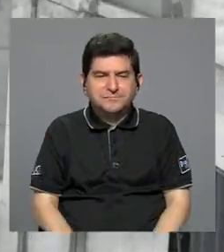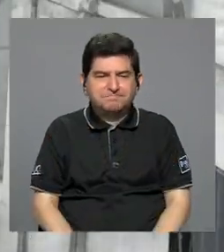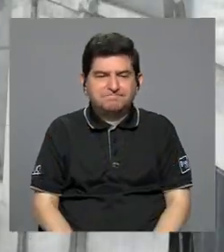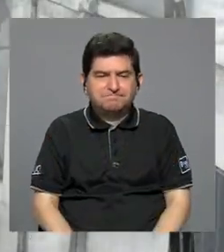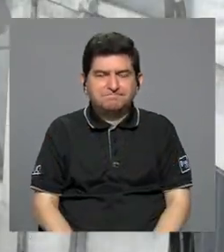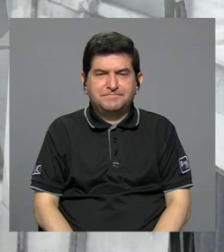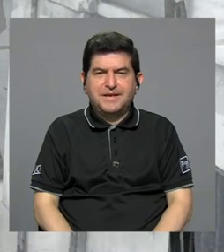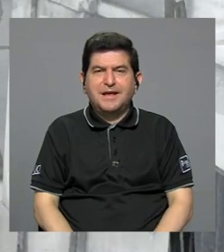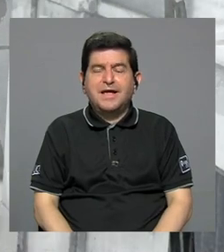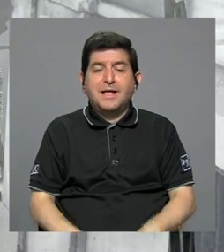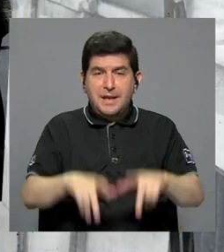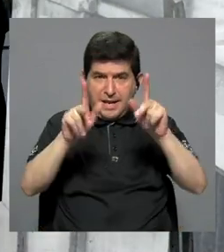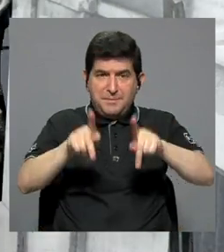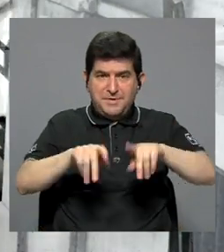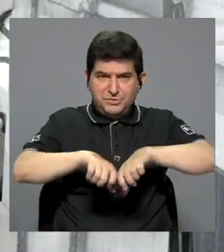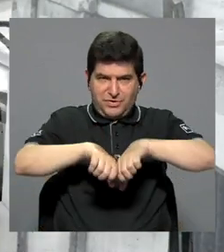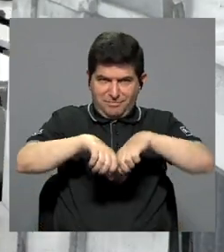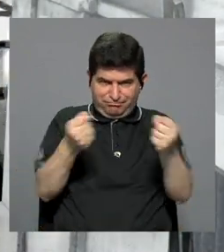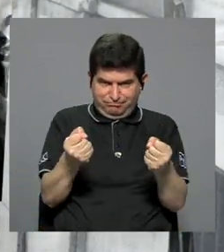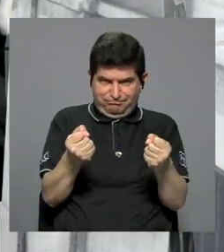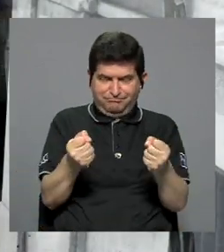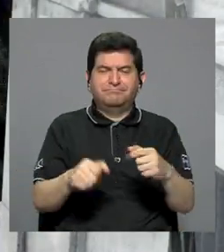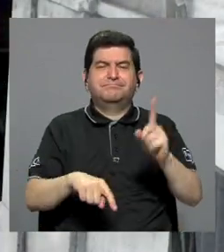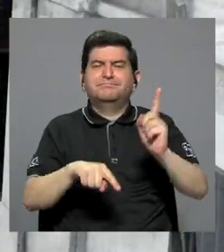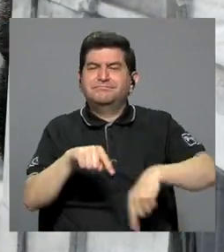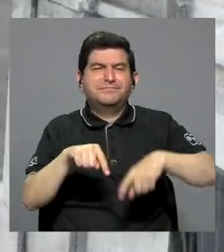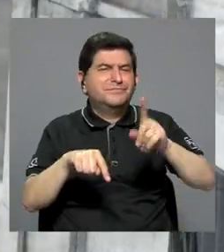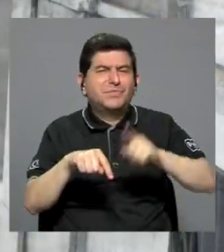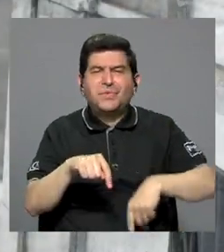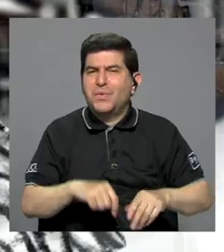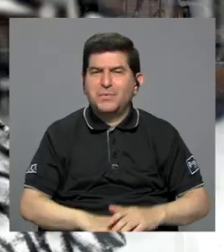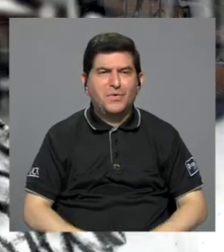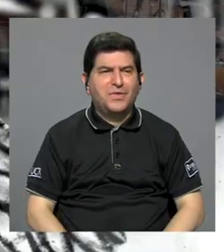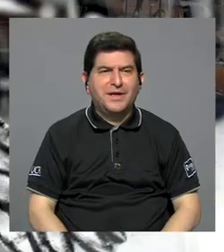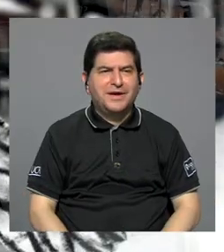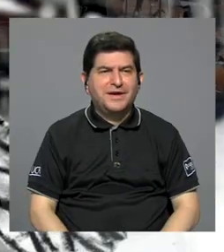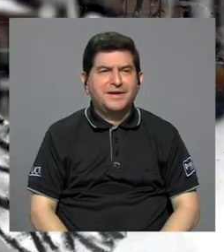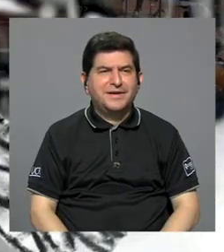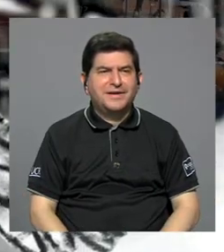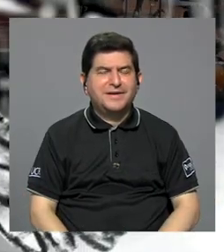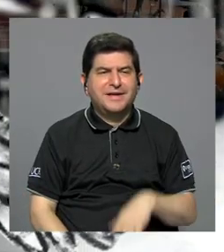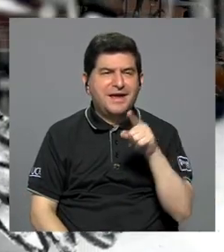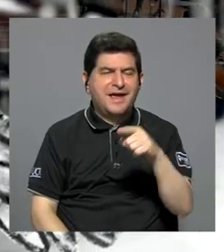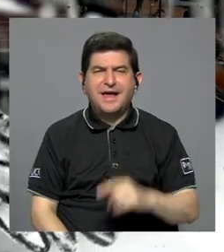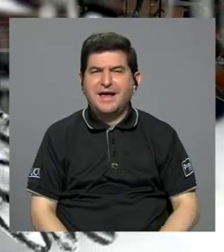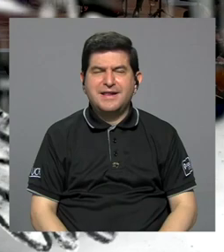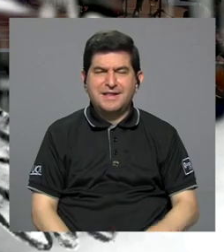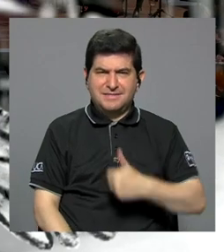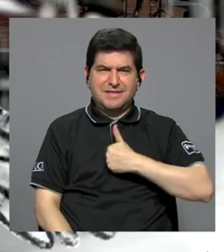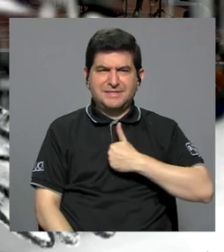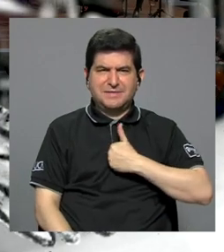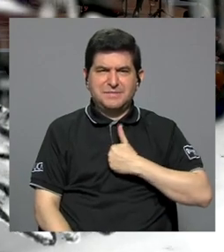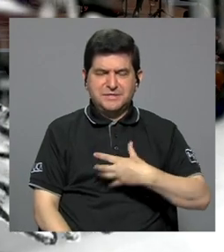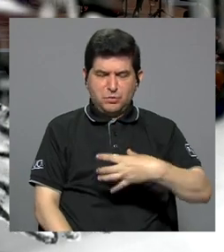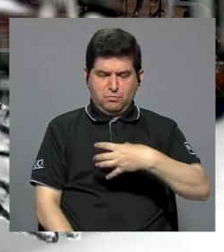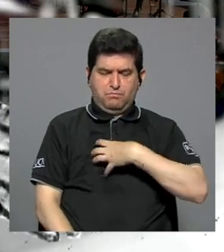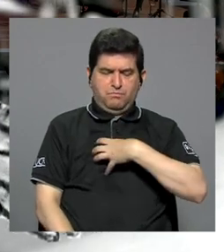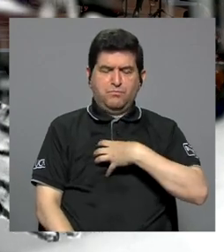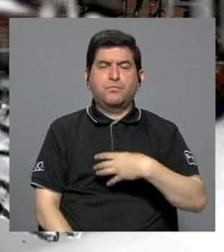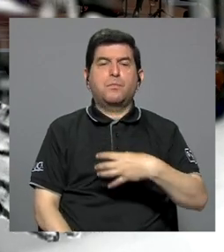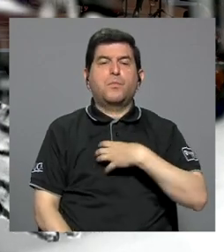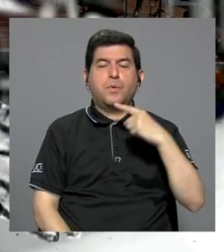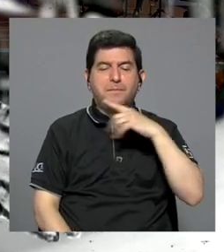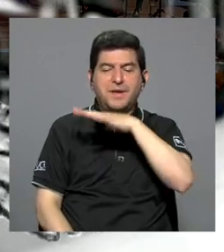el que se quiebra como persona de no poderse, no puede ser dueño de sí mismo, de su